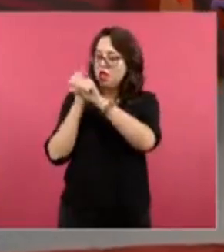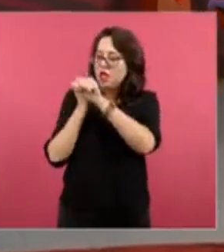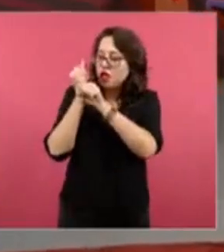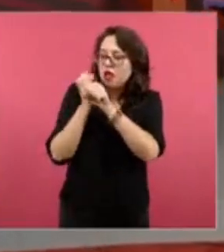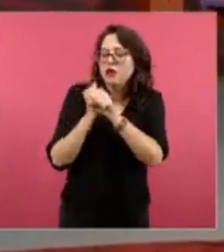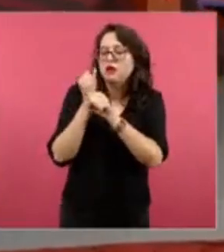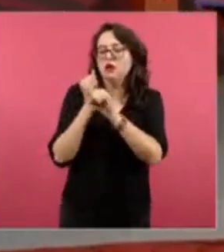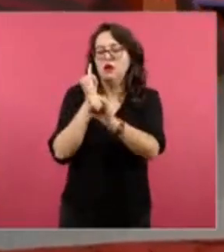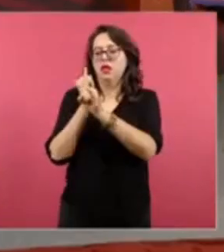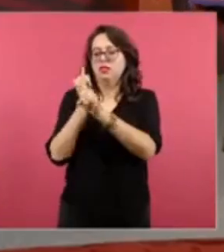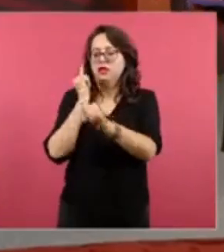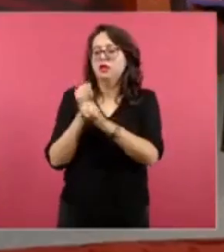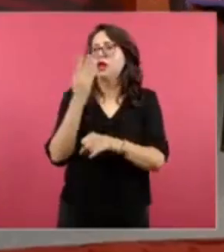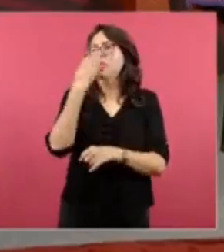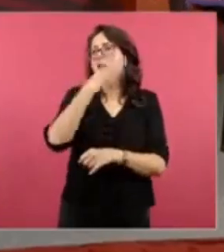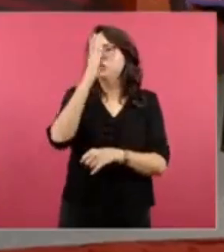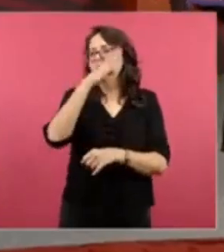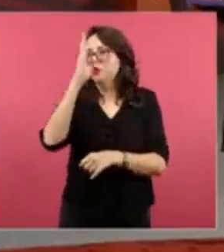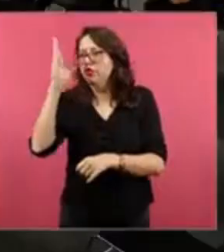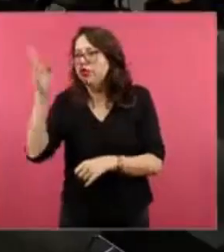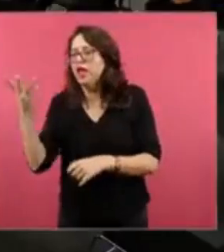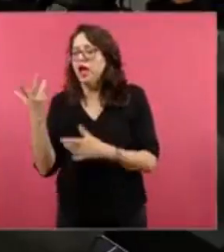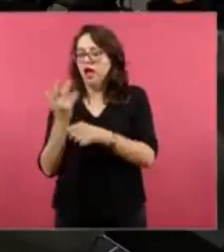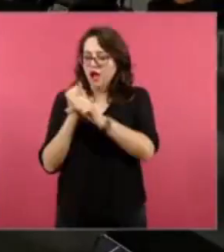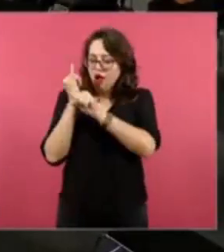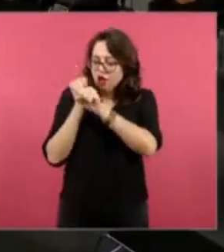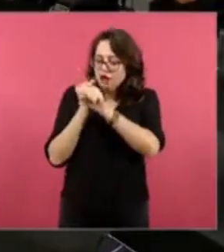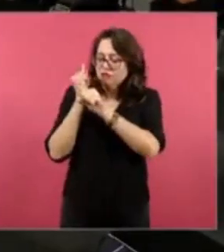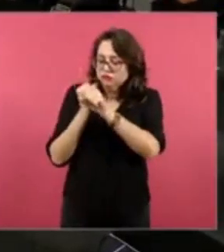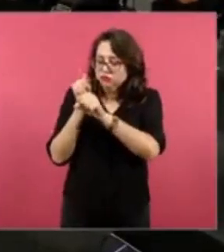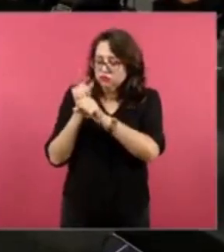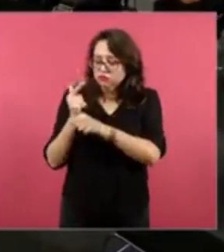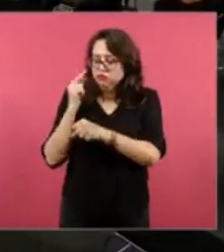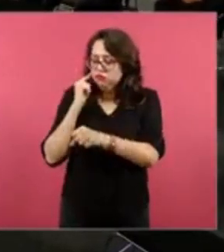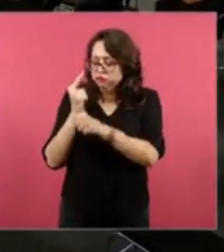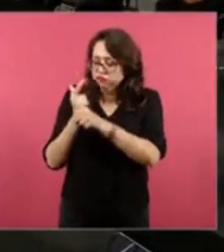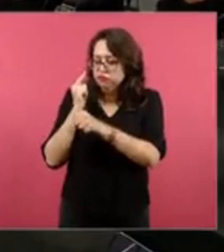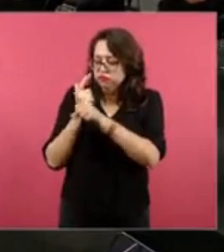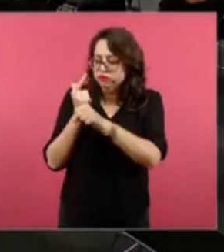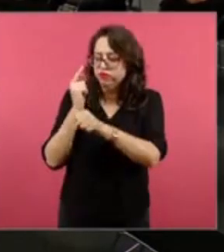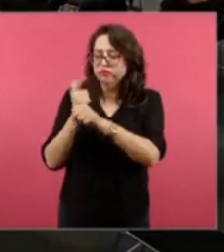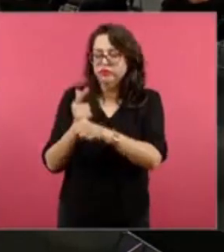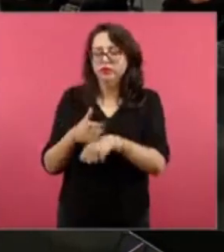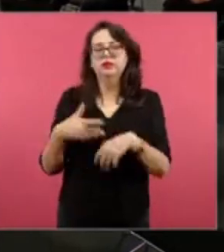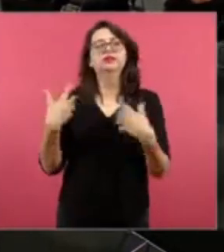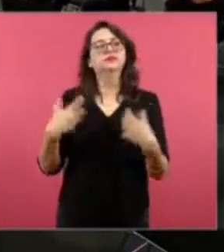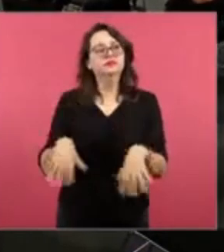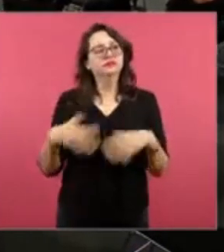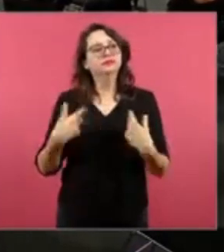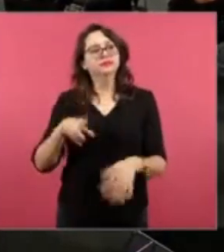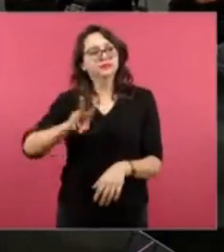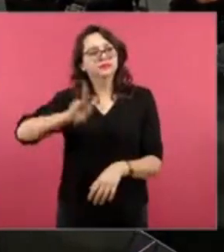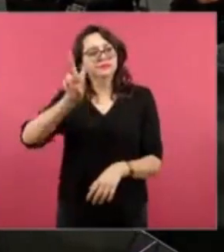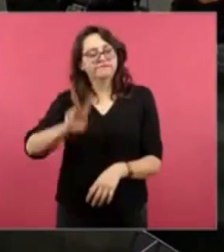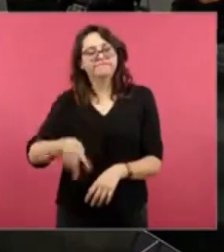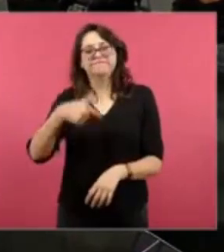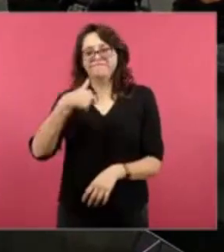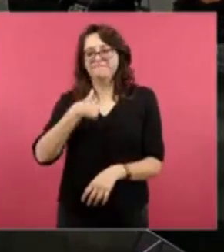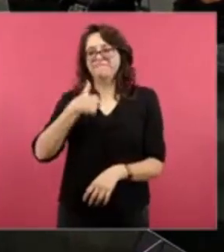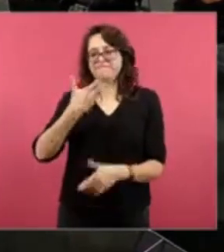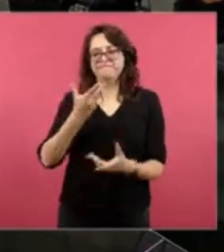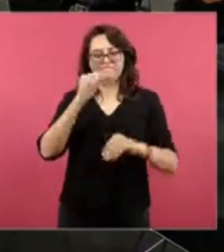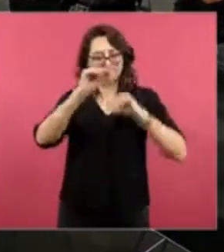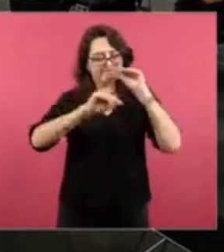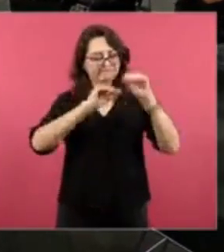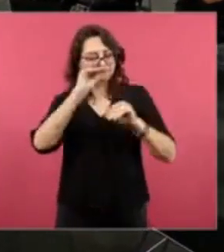en el celular, en la biblioteca, y después dice, sí es cierto, lo puedo comprobar, aquí está mi documento. ¿Y en qué lo va